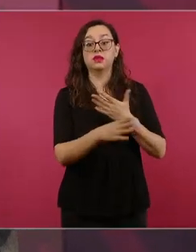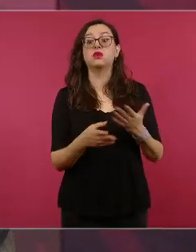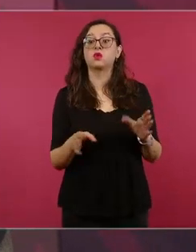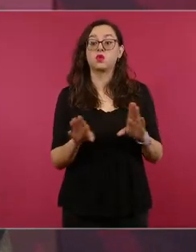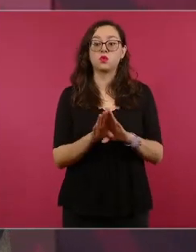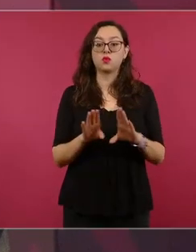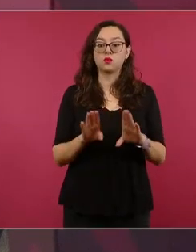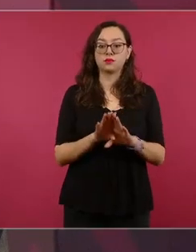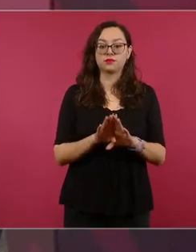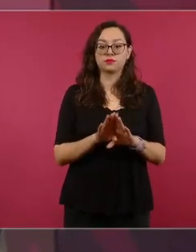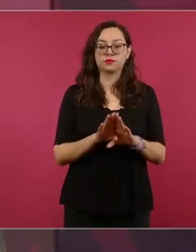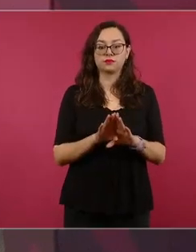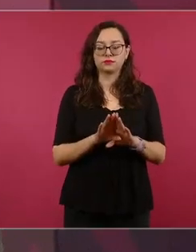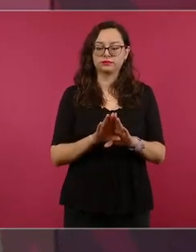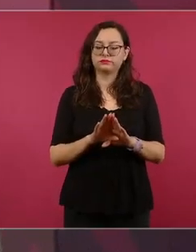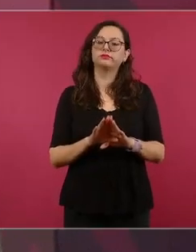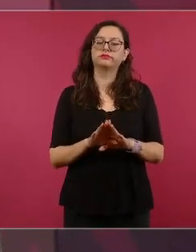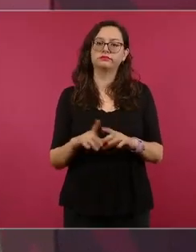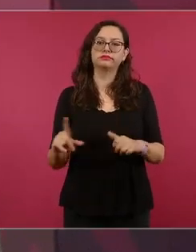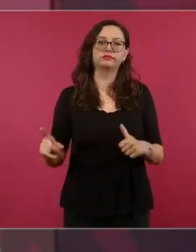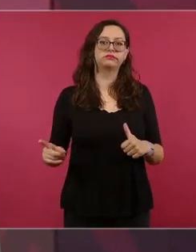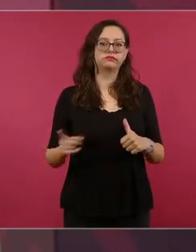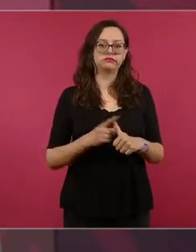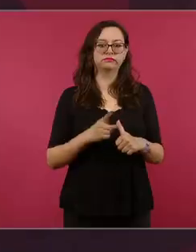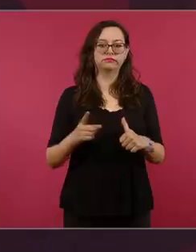el que se mejoren las condiciones